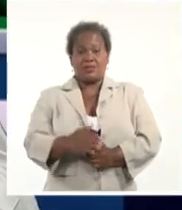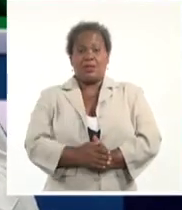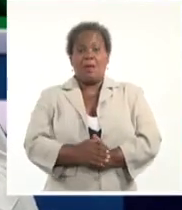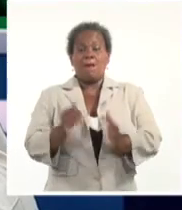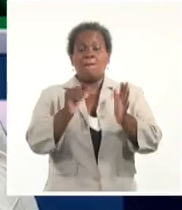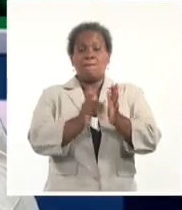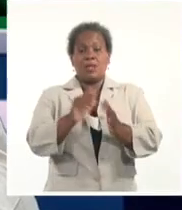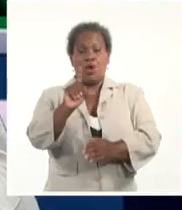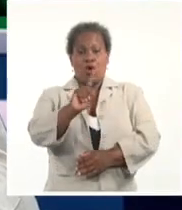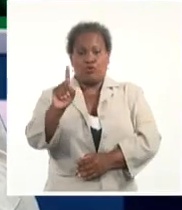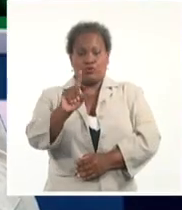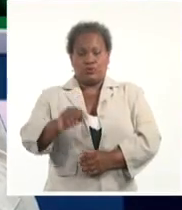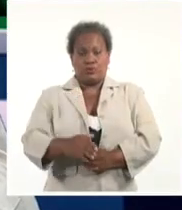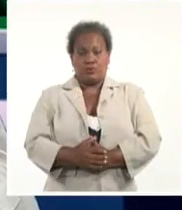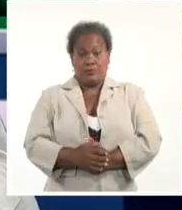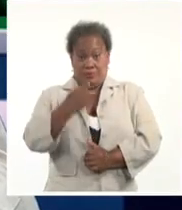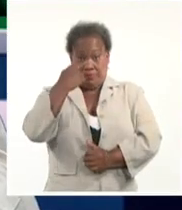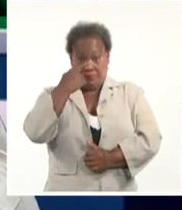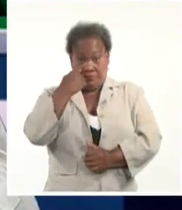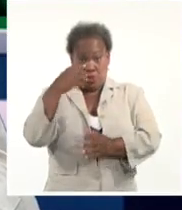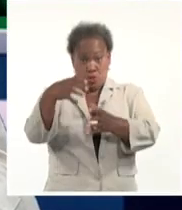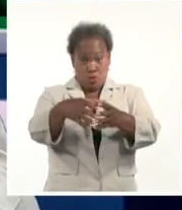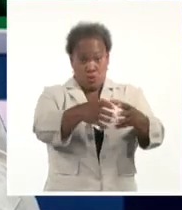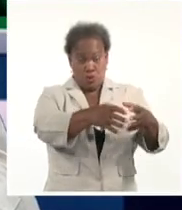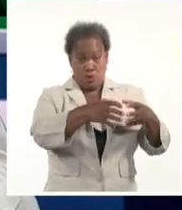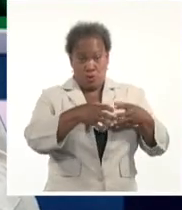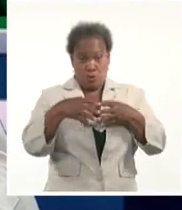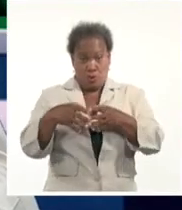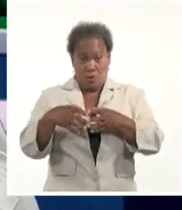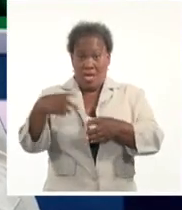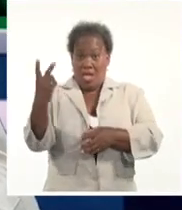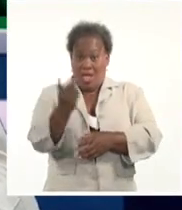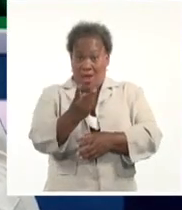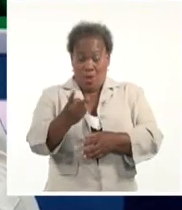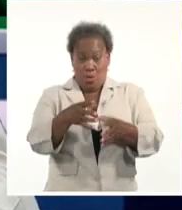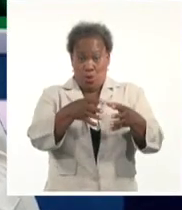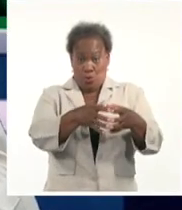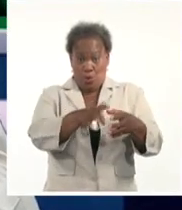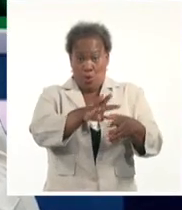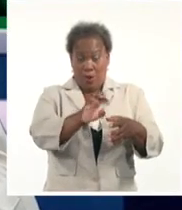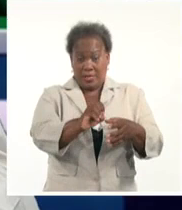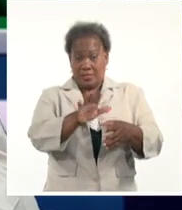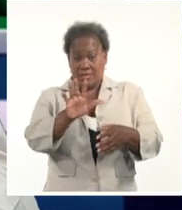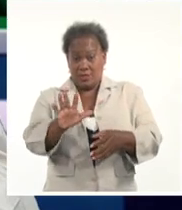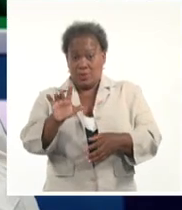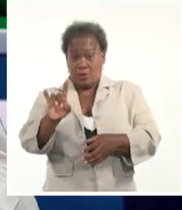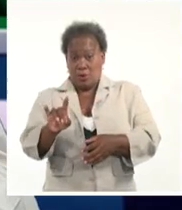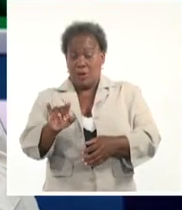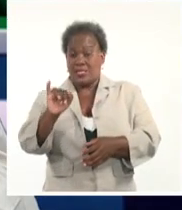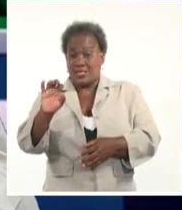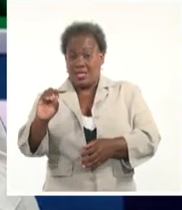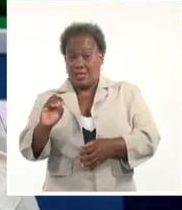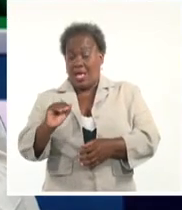1.011. Fíjense que en estos dos grupos de edad, 40, 59 y 60 años de